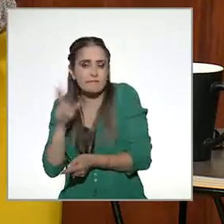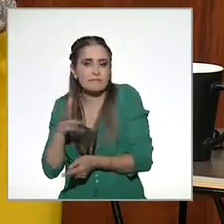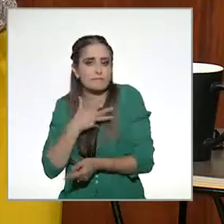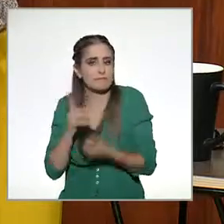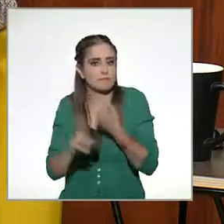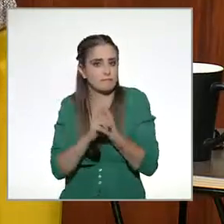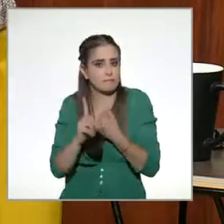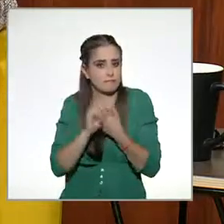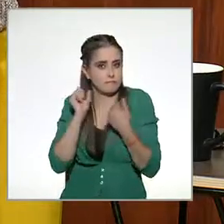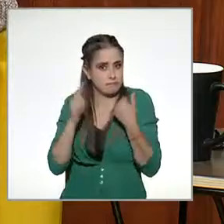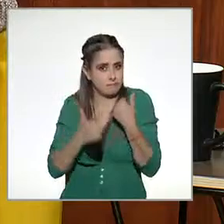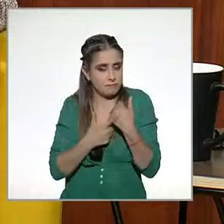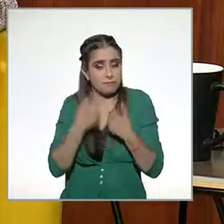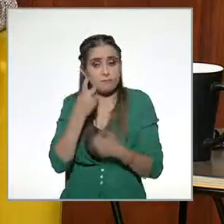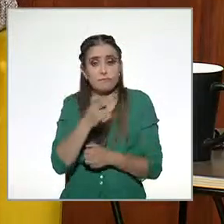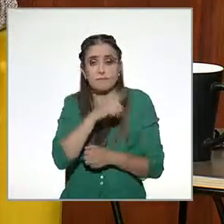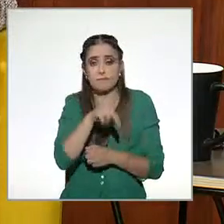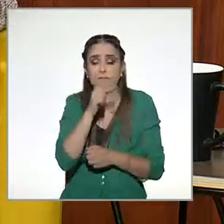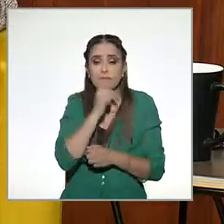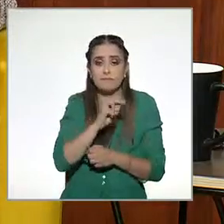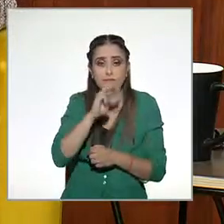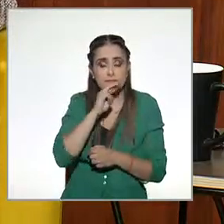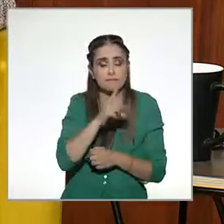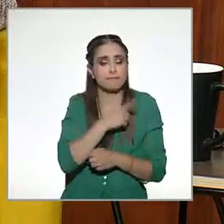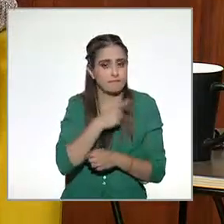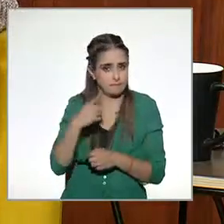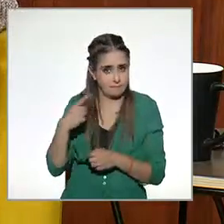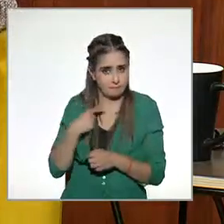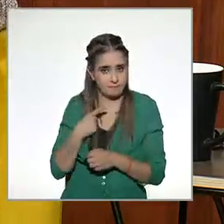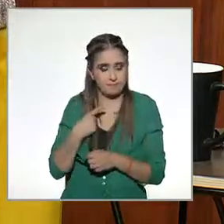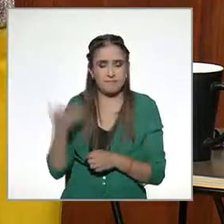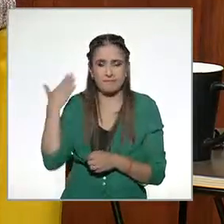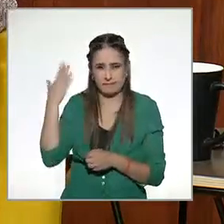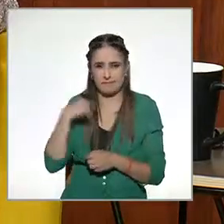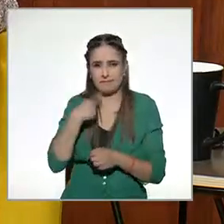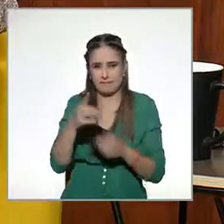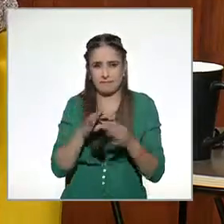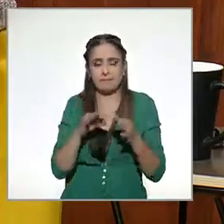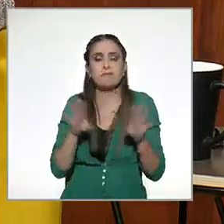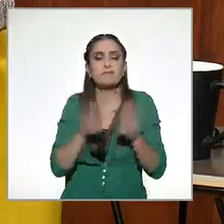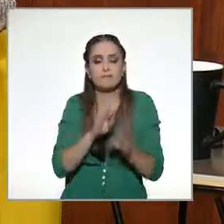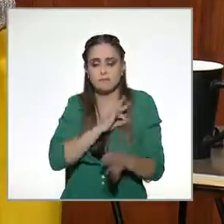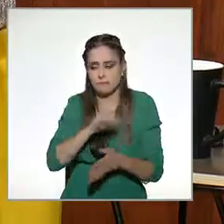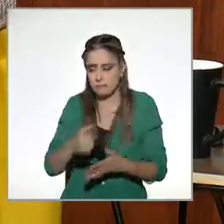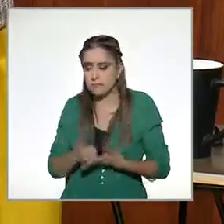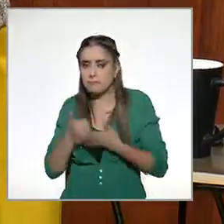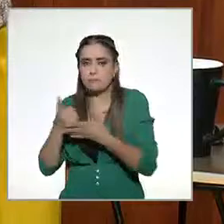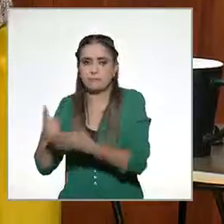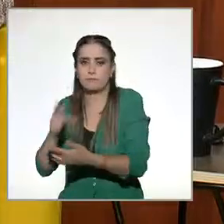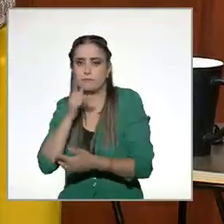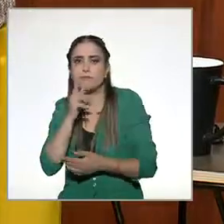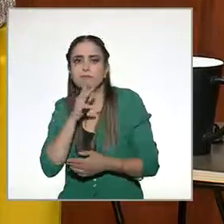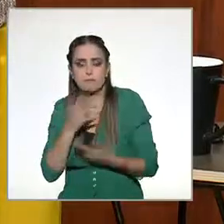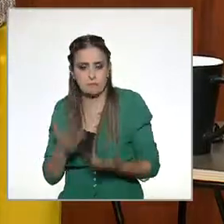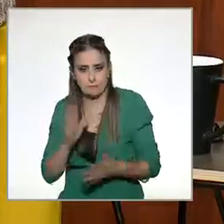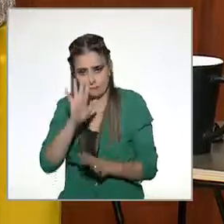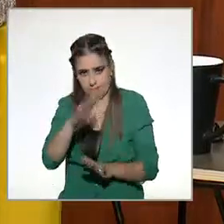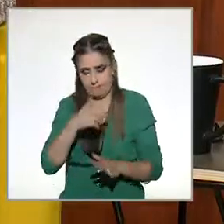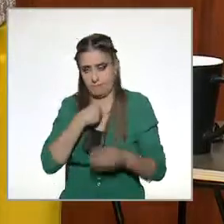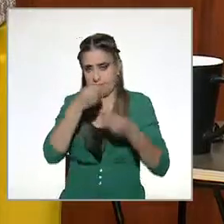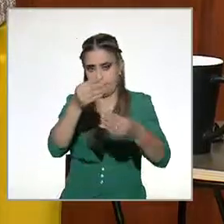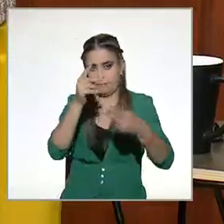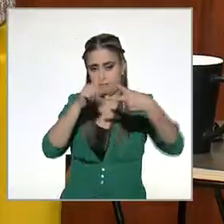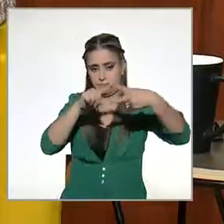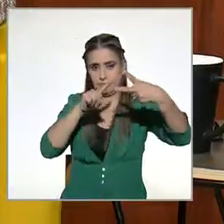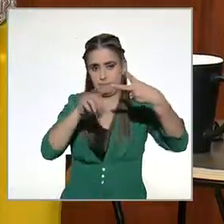los papás, las mamás, pues tienen que, hace rato hablábamos de cómo intervenir. Yo les doy siempre dos sugerencias, una